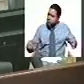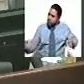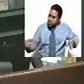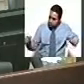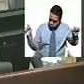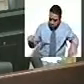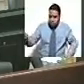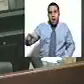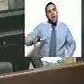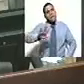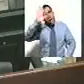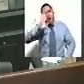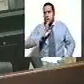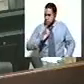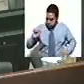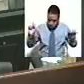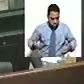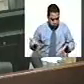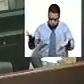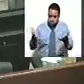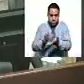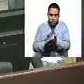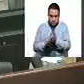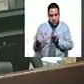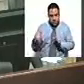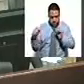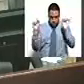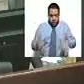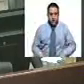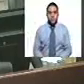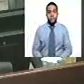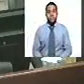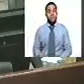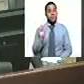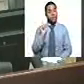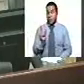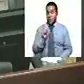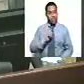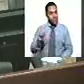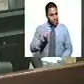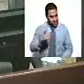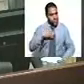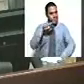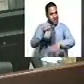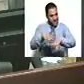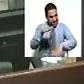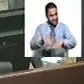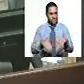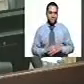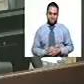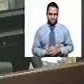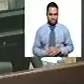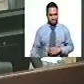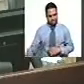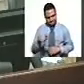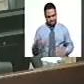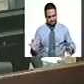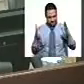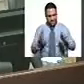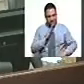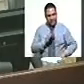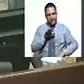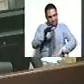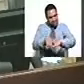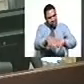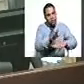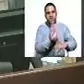debate, para eso es este debate. Pero no puede ser, yo sí quiero llamar la atención de los